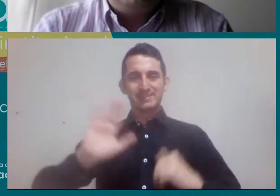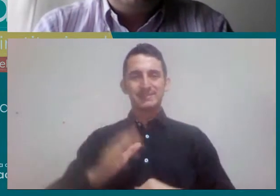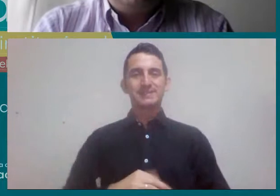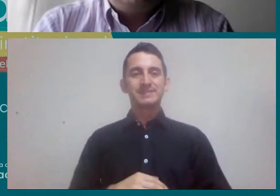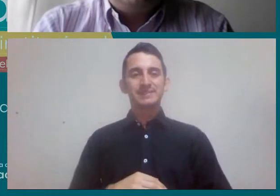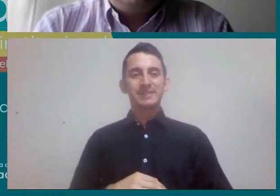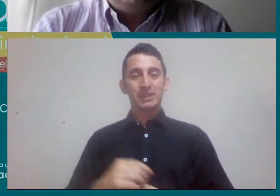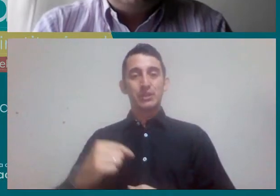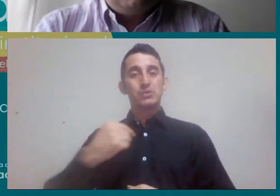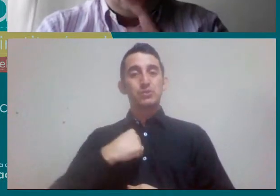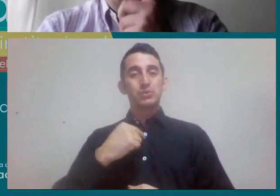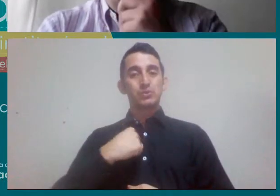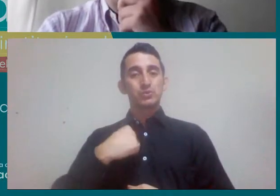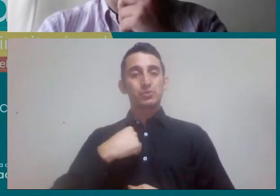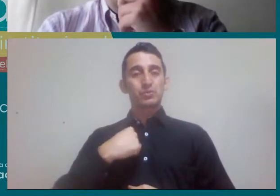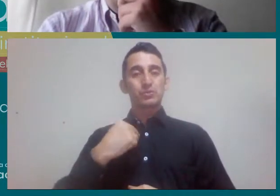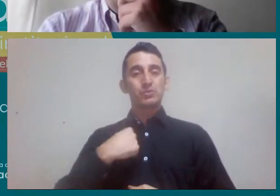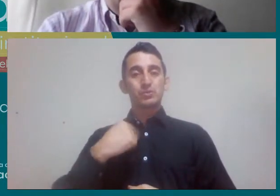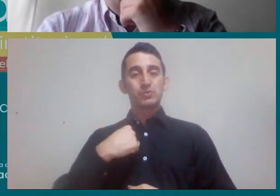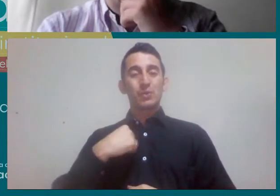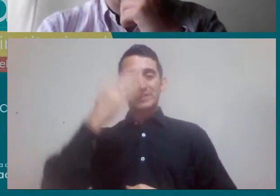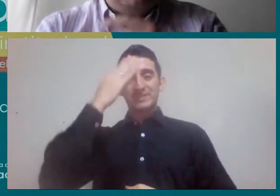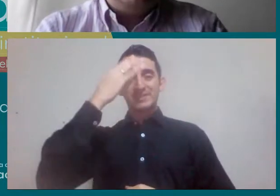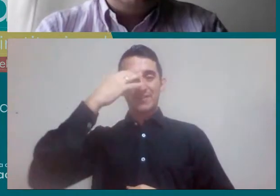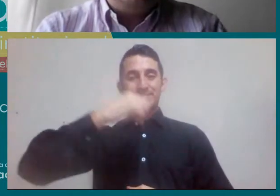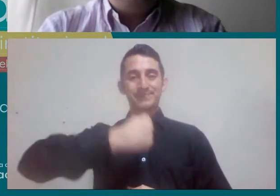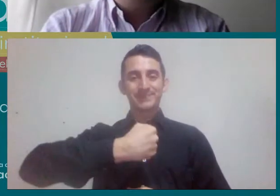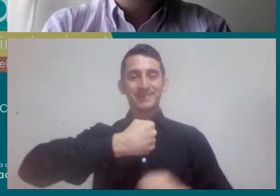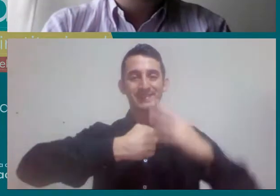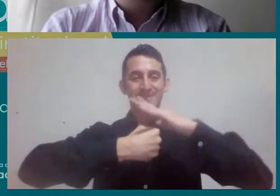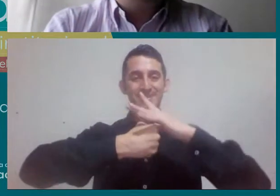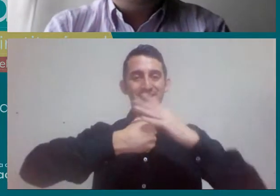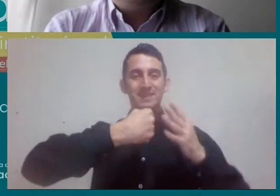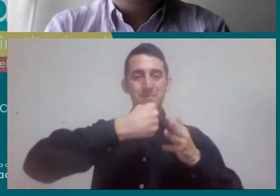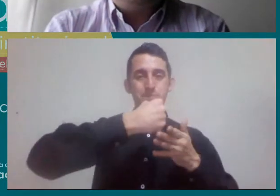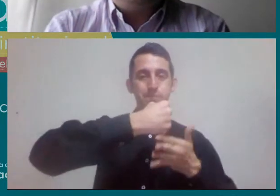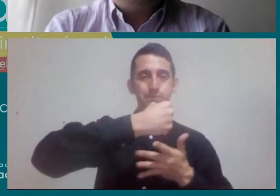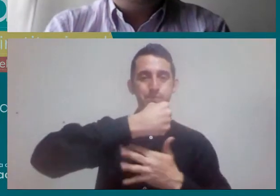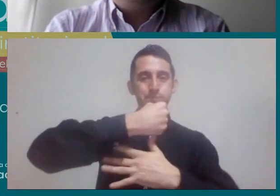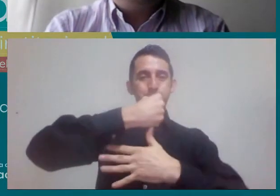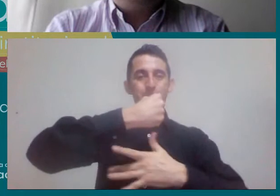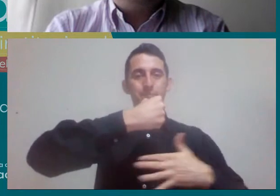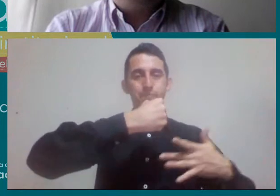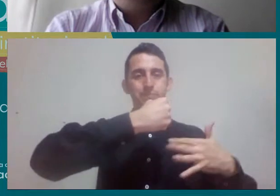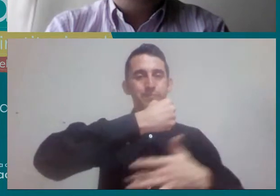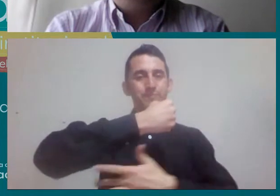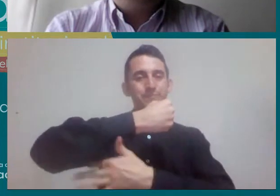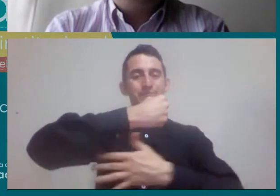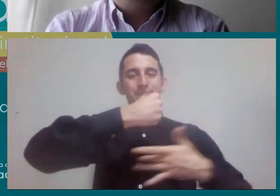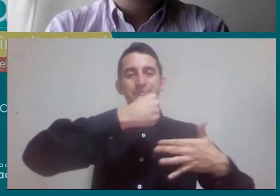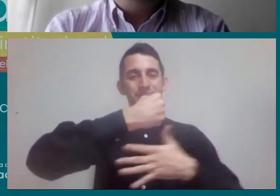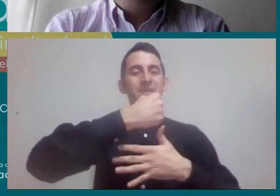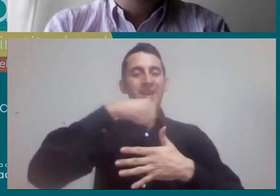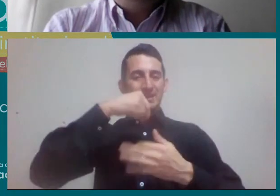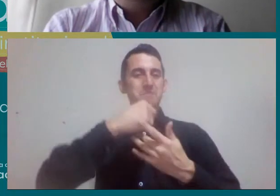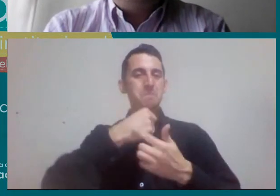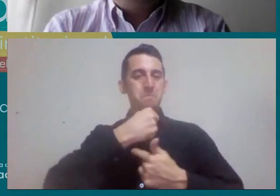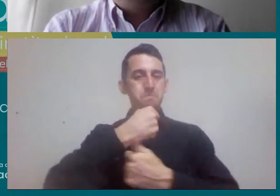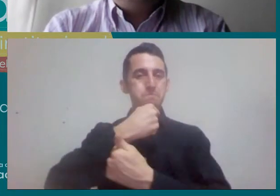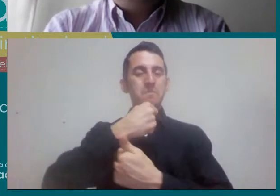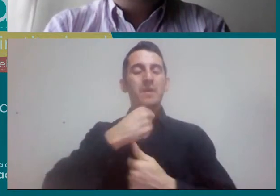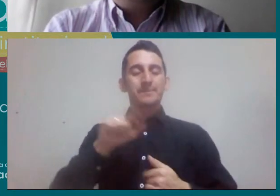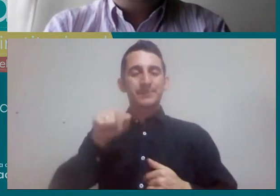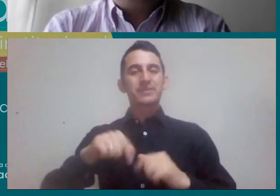Levante, en la zona del mar Mediterráneo. Y aquí pasando unos días con la familia, que me quedan todavía como una